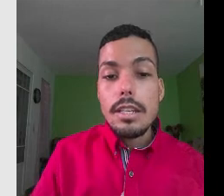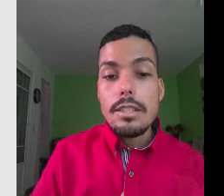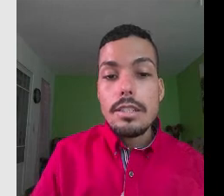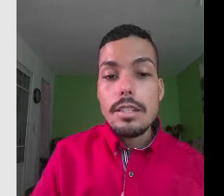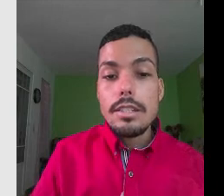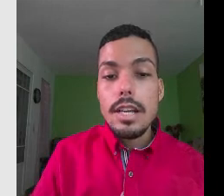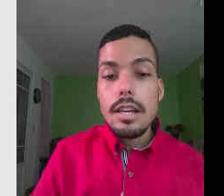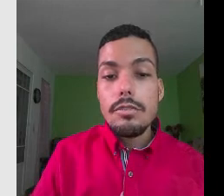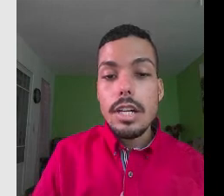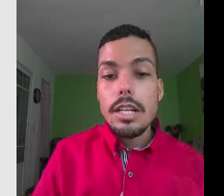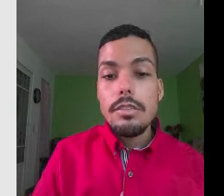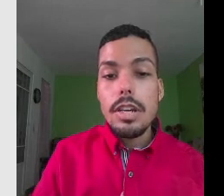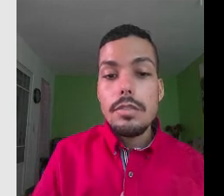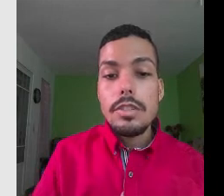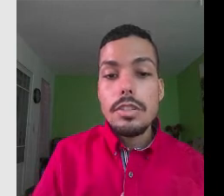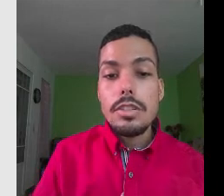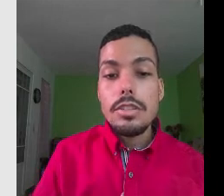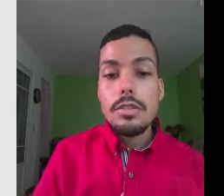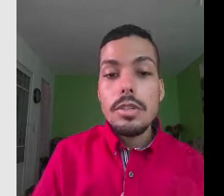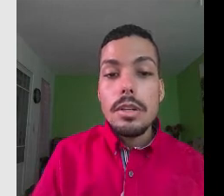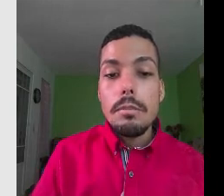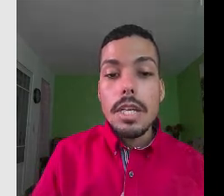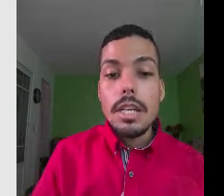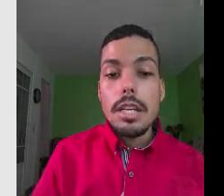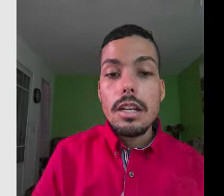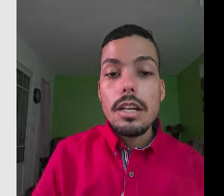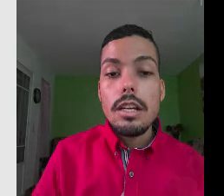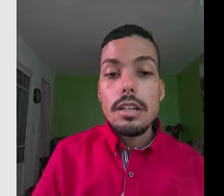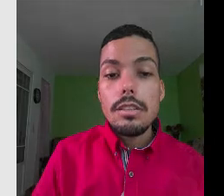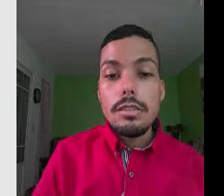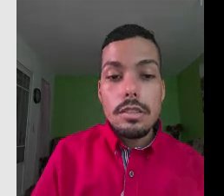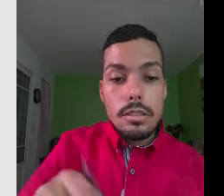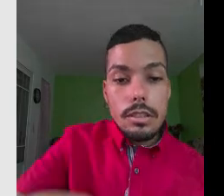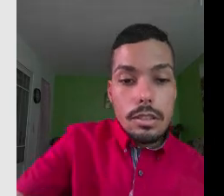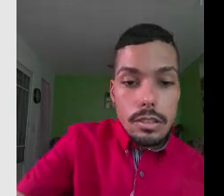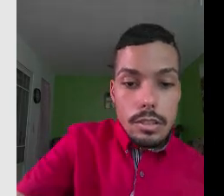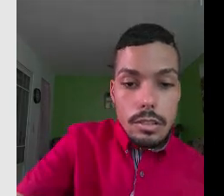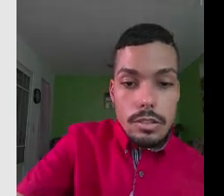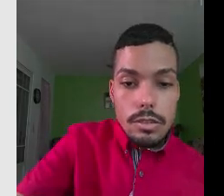está aquí, is this line, right? You have to make a